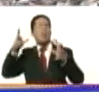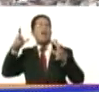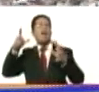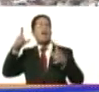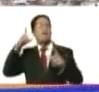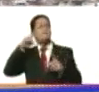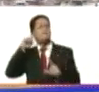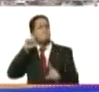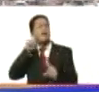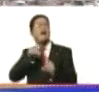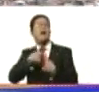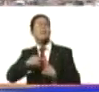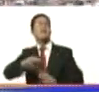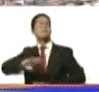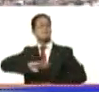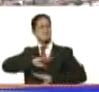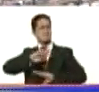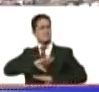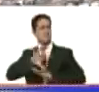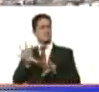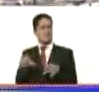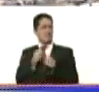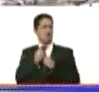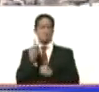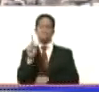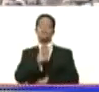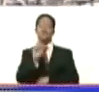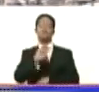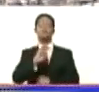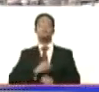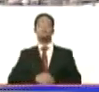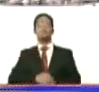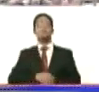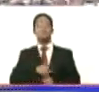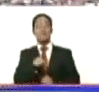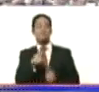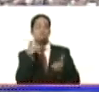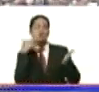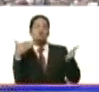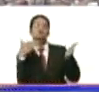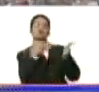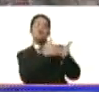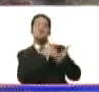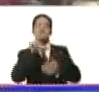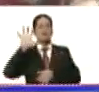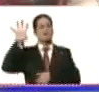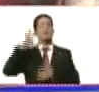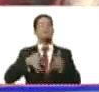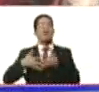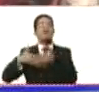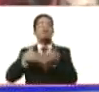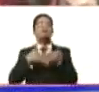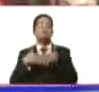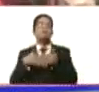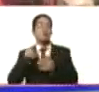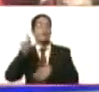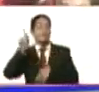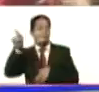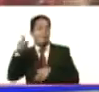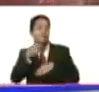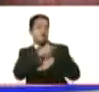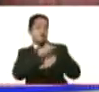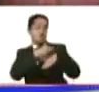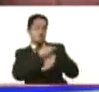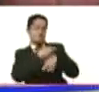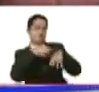egos. Fue un levantamiento nada más y nada menos que contra el imperialismo norteamericano, que era quienes gobernaban verdaderamente en nuestro